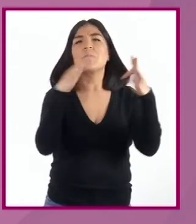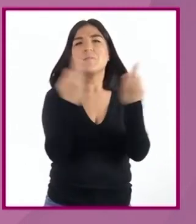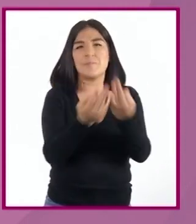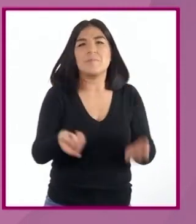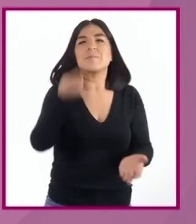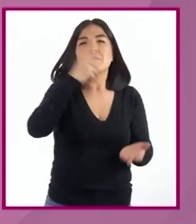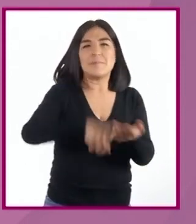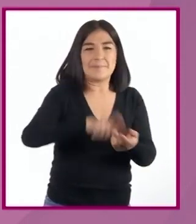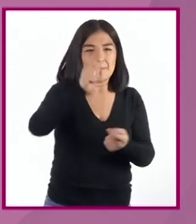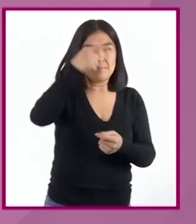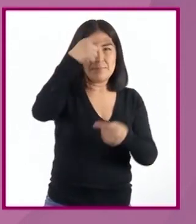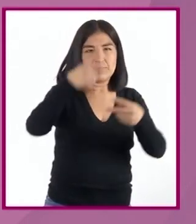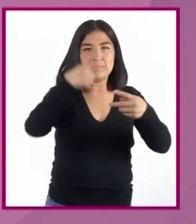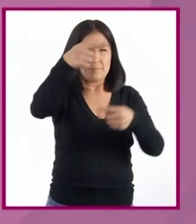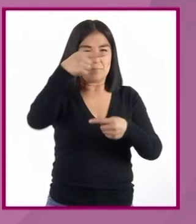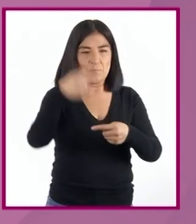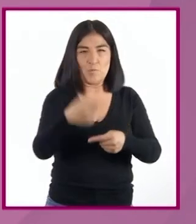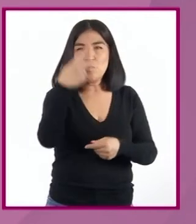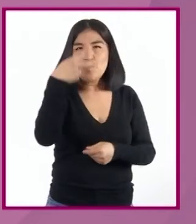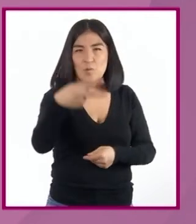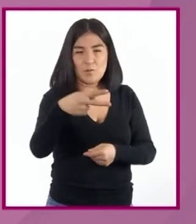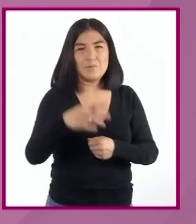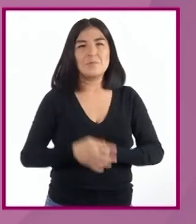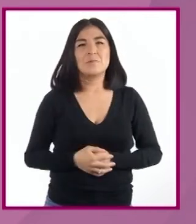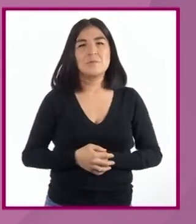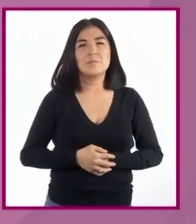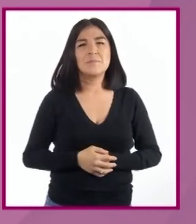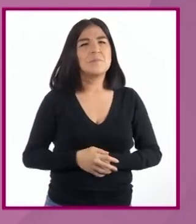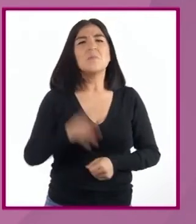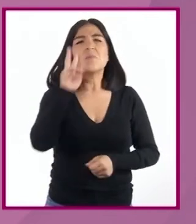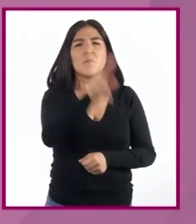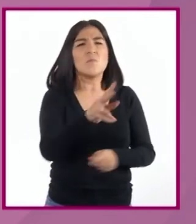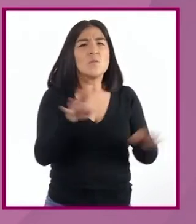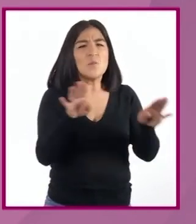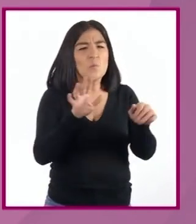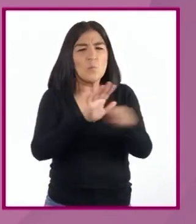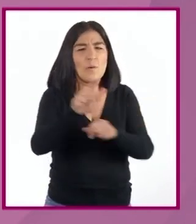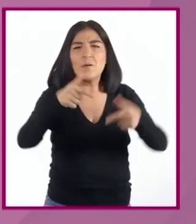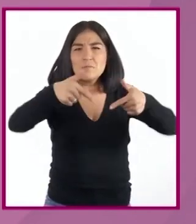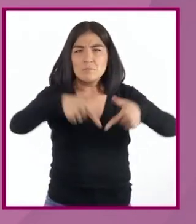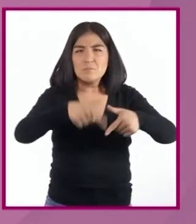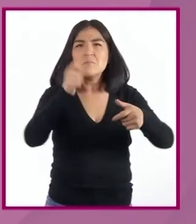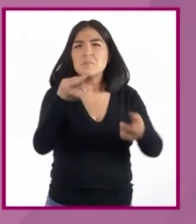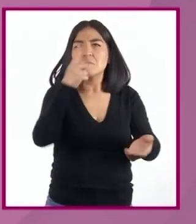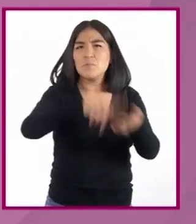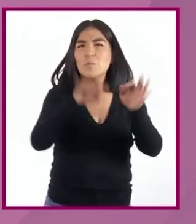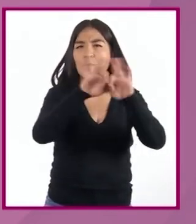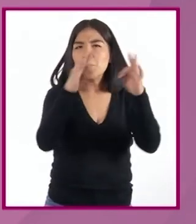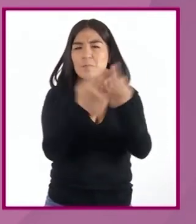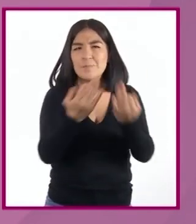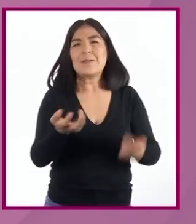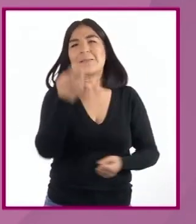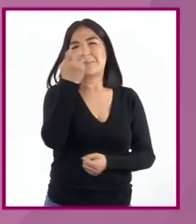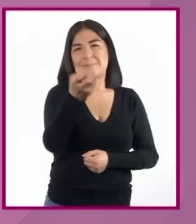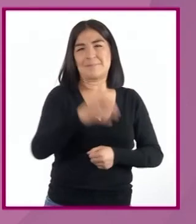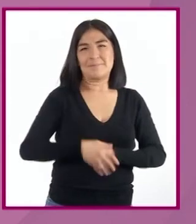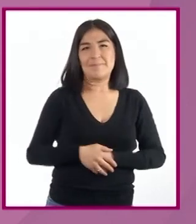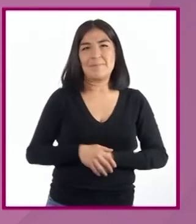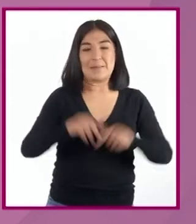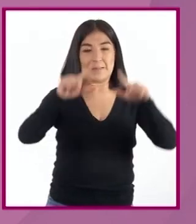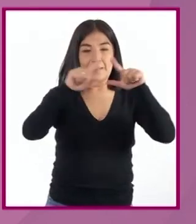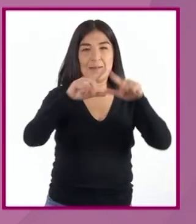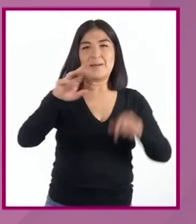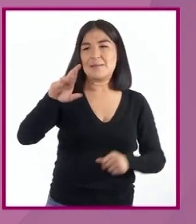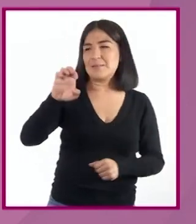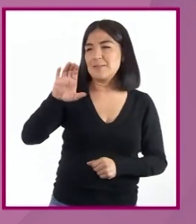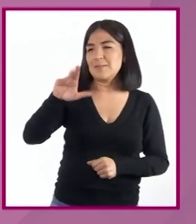de los dos triángulos. Observen, ¿qué tipo de triángulos se forman? Exacto, son triángulos